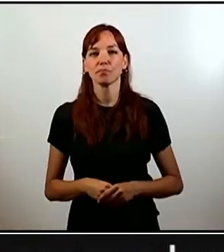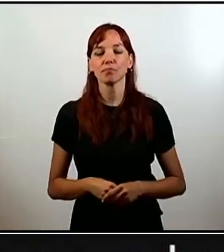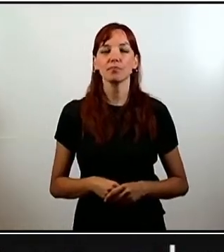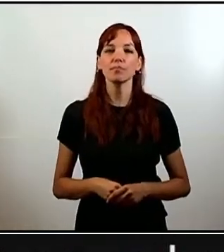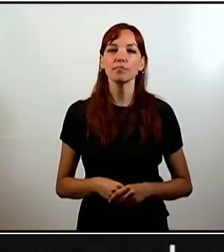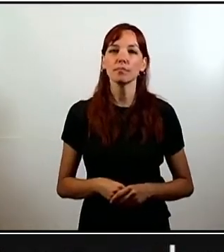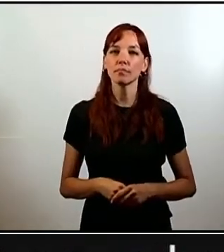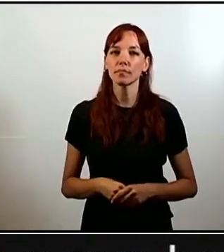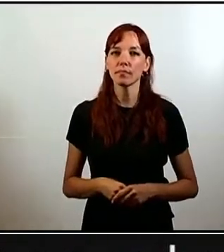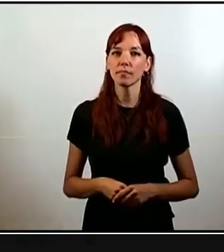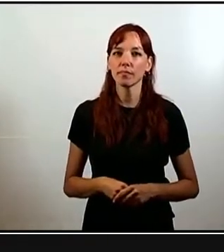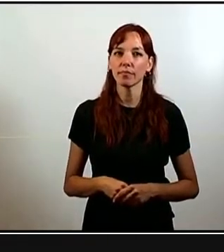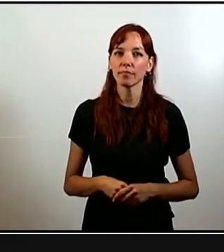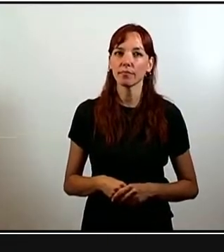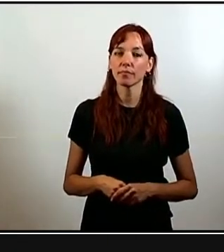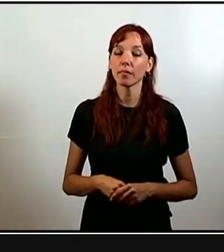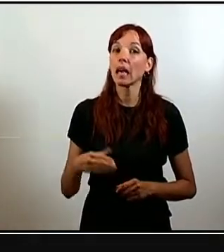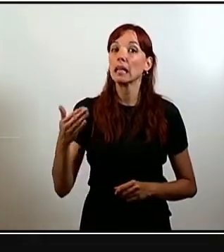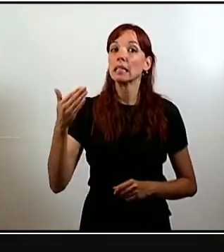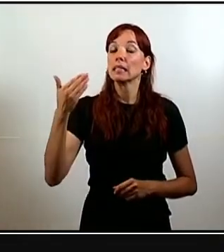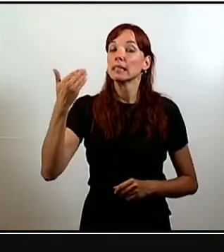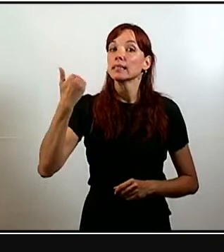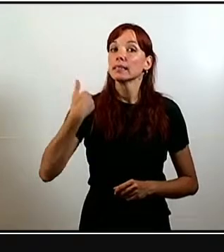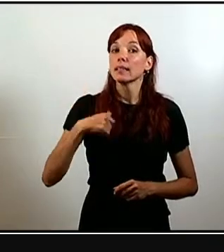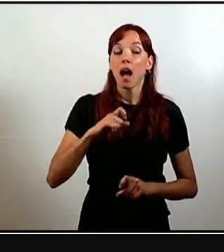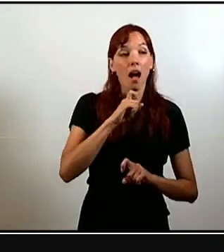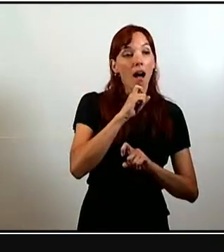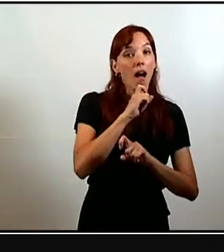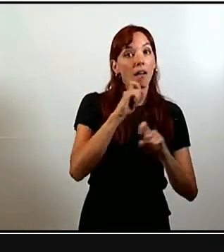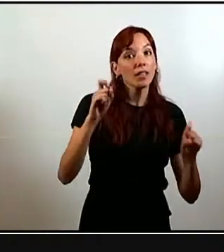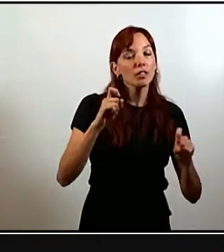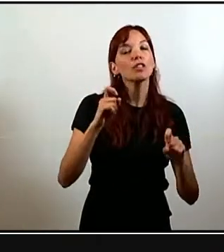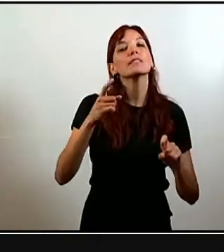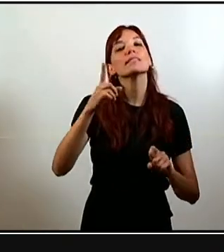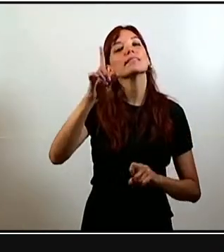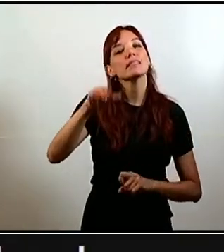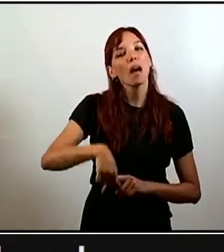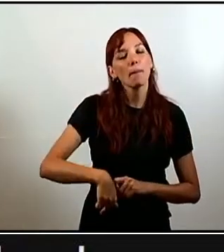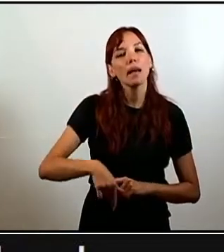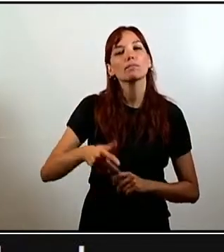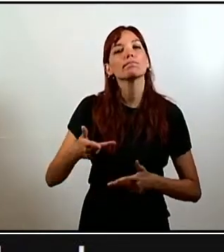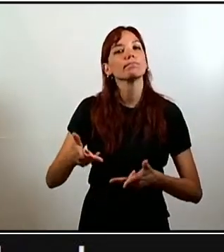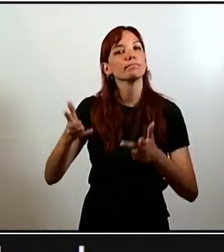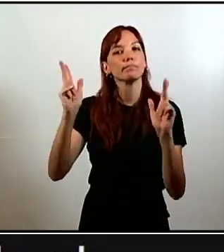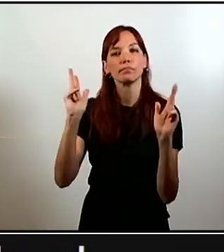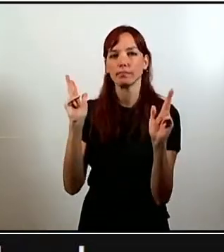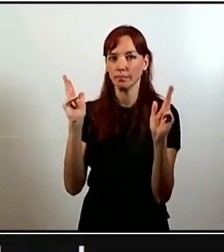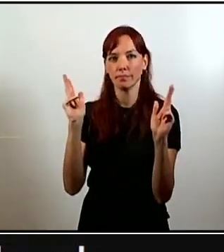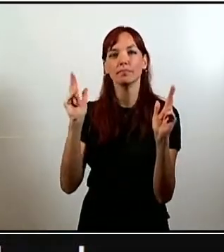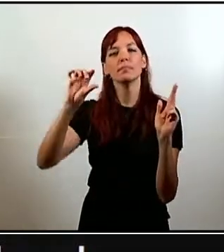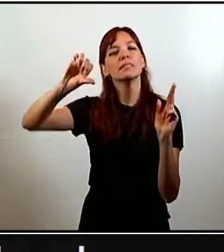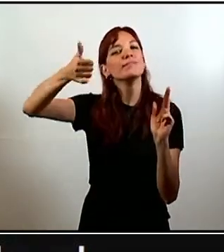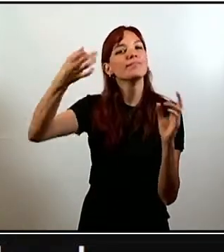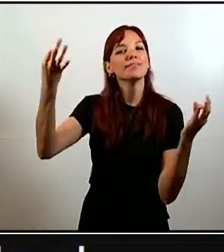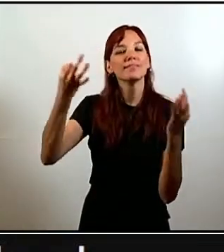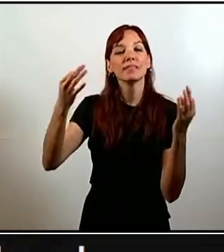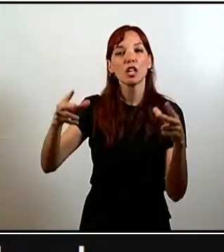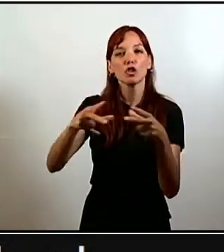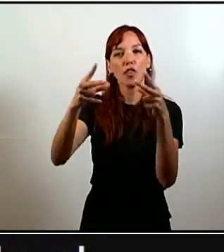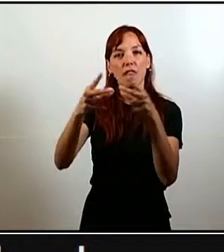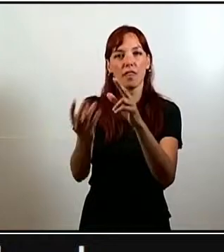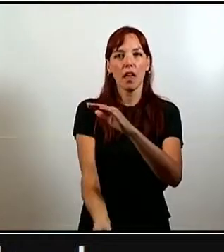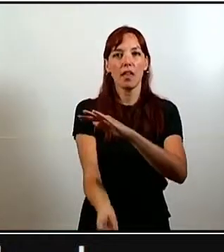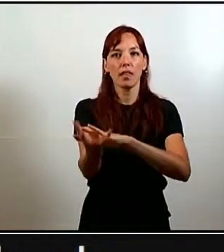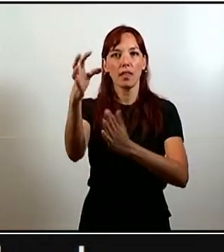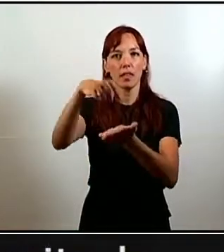Además, les traslado que se ha dado luz verde al acuerdo para constituir una sociedad que permita la explotación de las